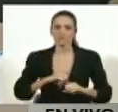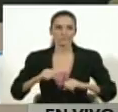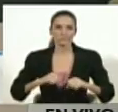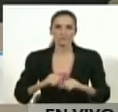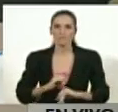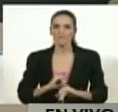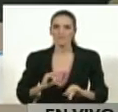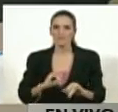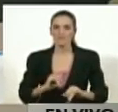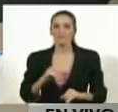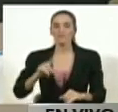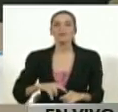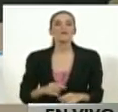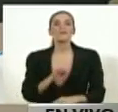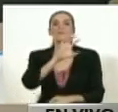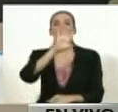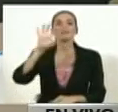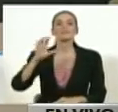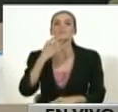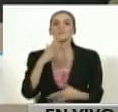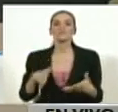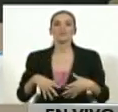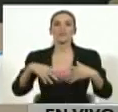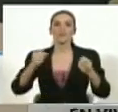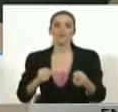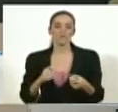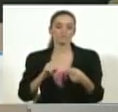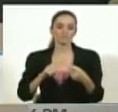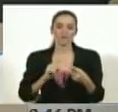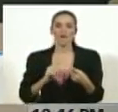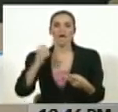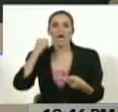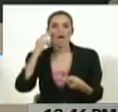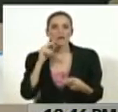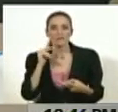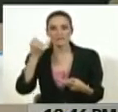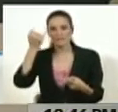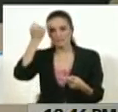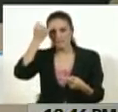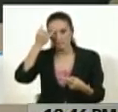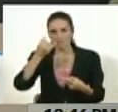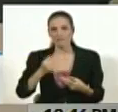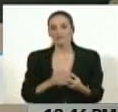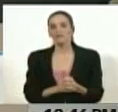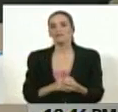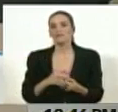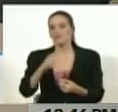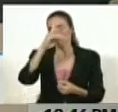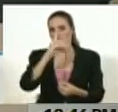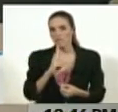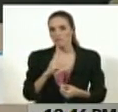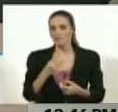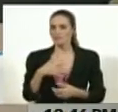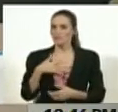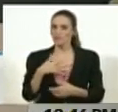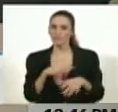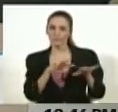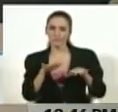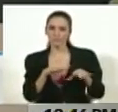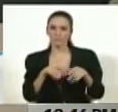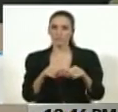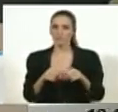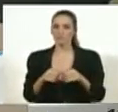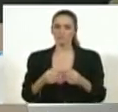finalmente bueno los pequeños países como El Salvador Haití República Dominicana sin sintieron esa ese chantaje sin embargo se